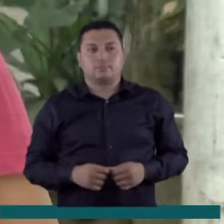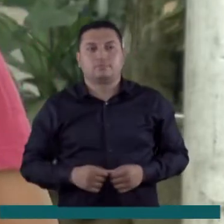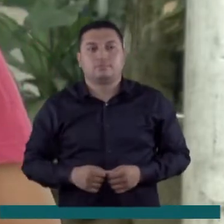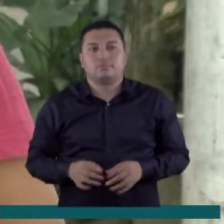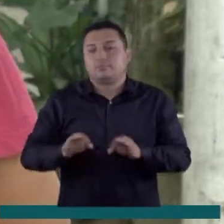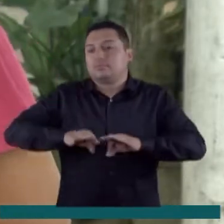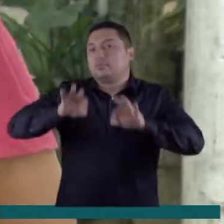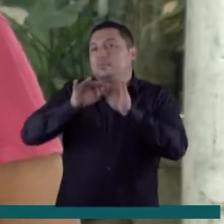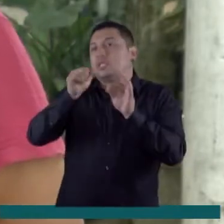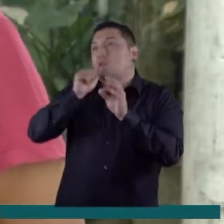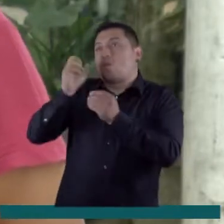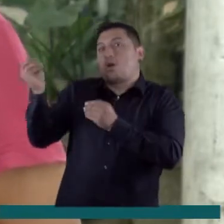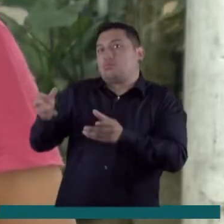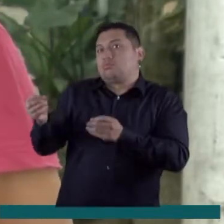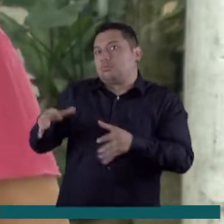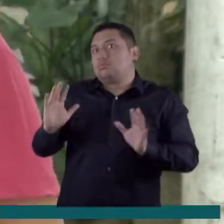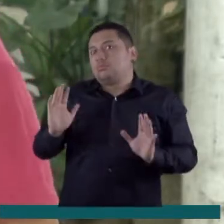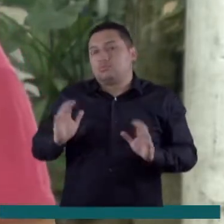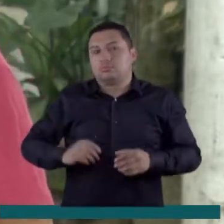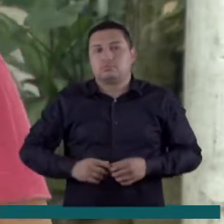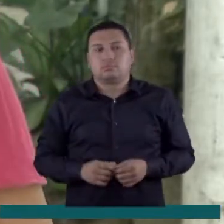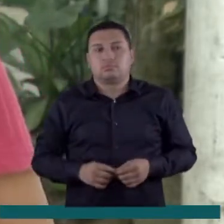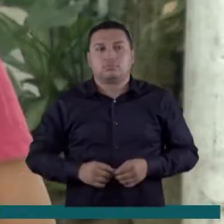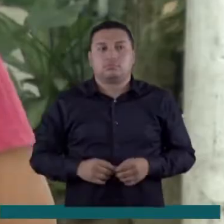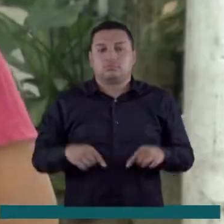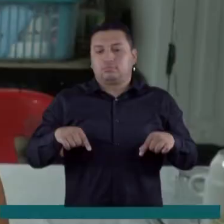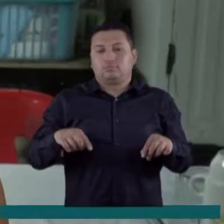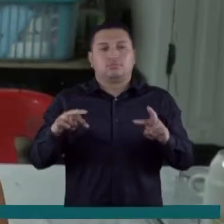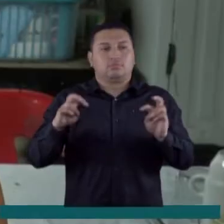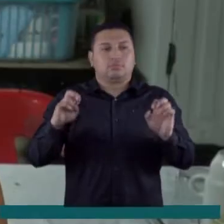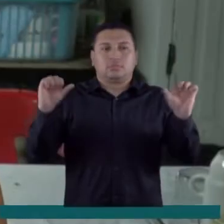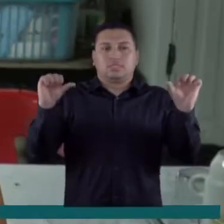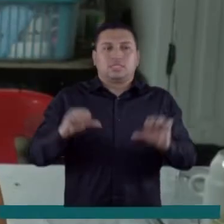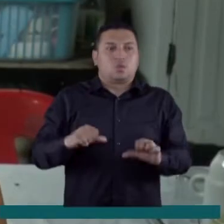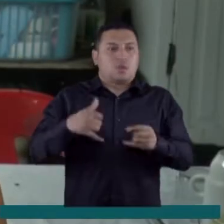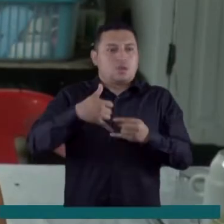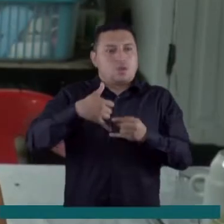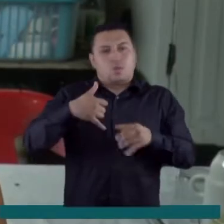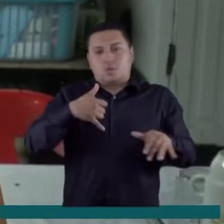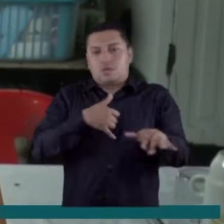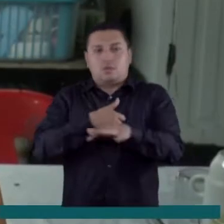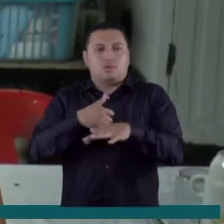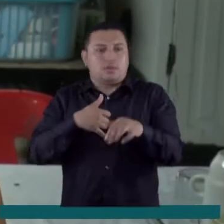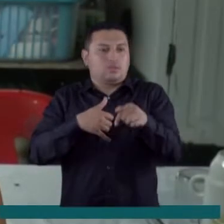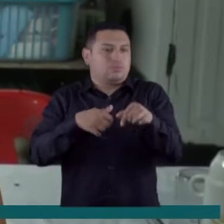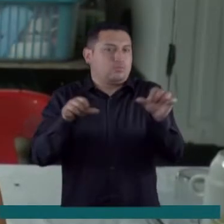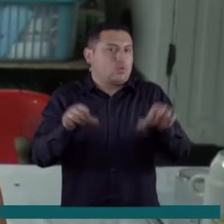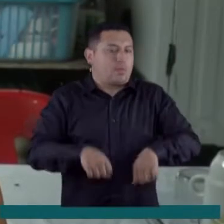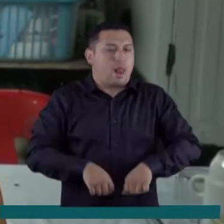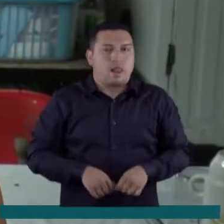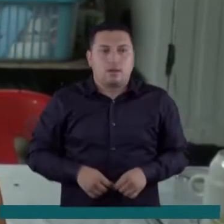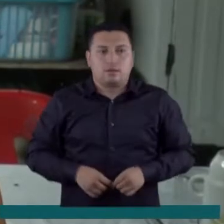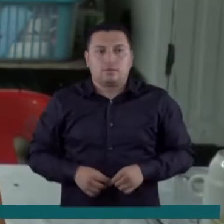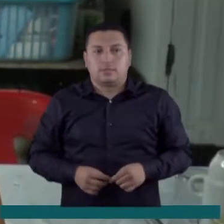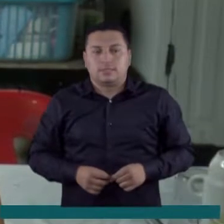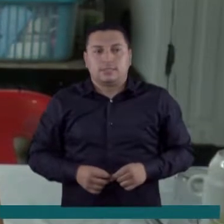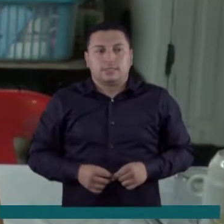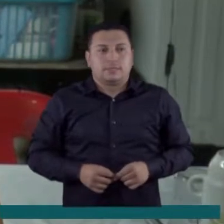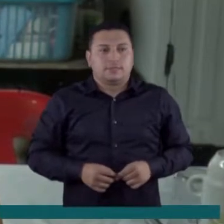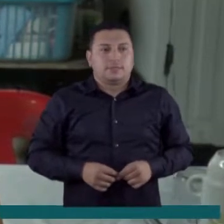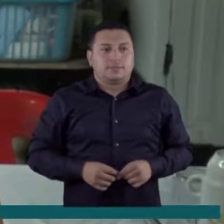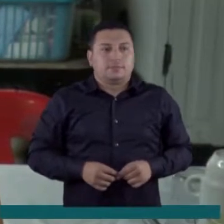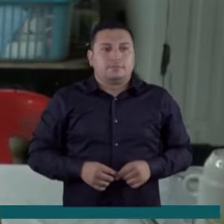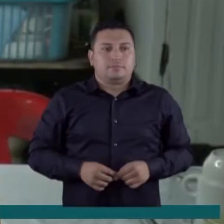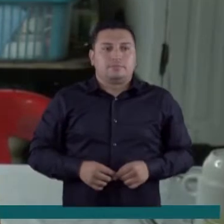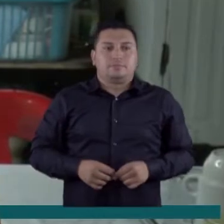Que sí, bueno, lo importante es tenerla, pues. Pésimo la cuestión del agua del